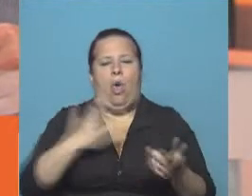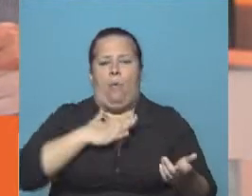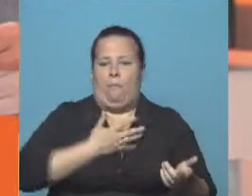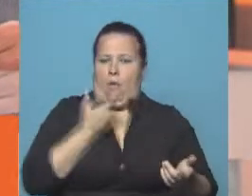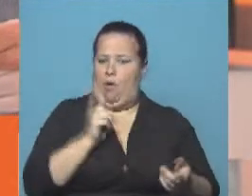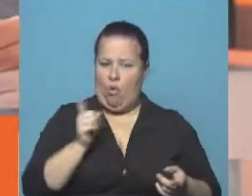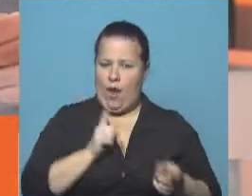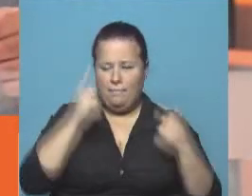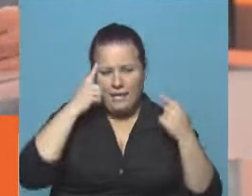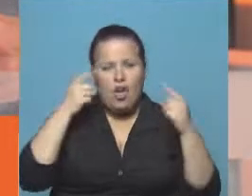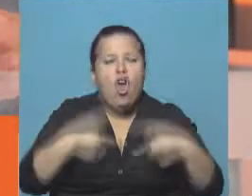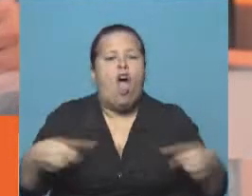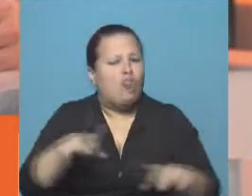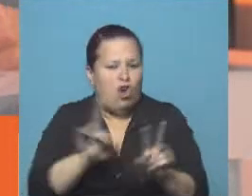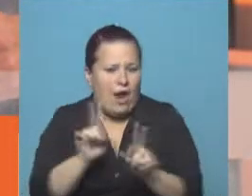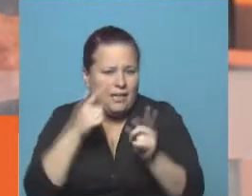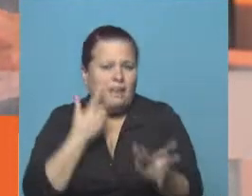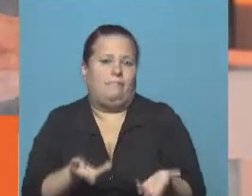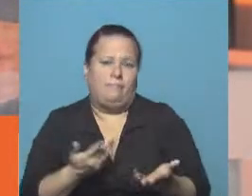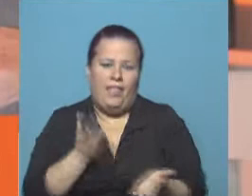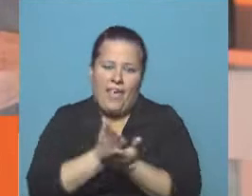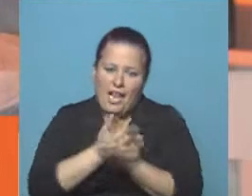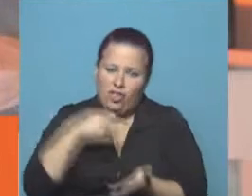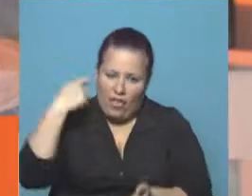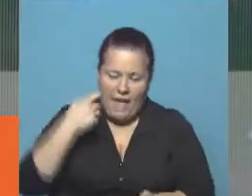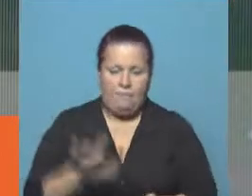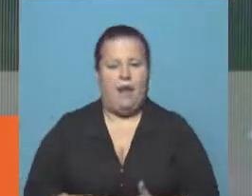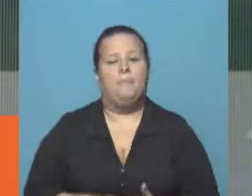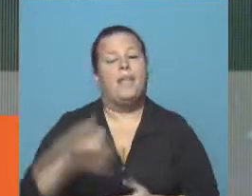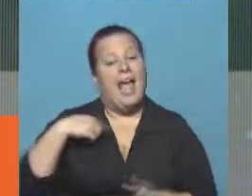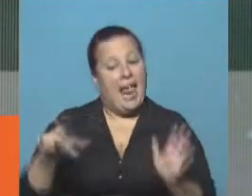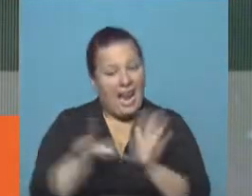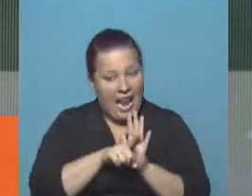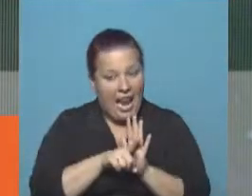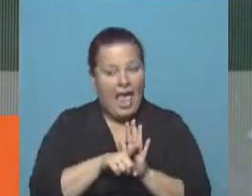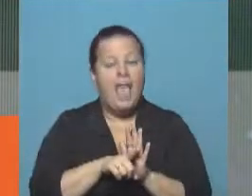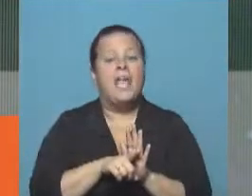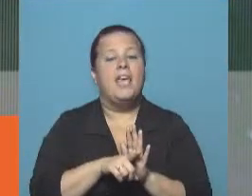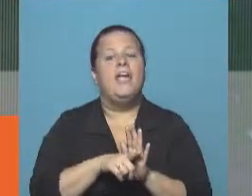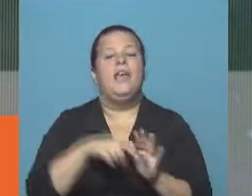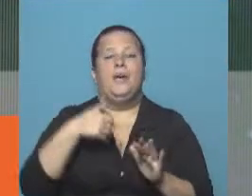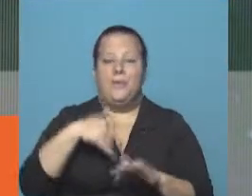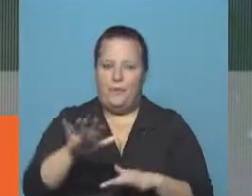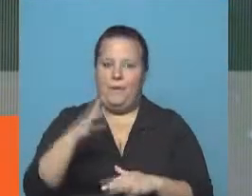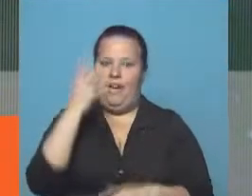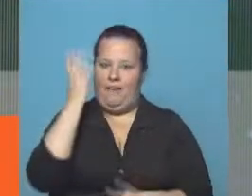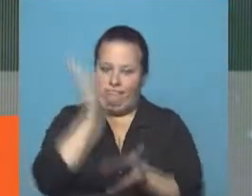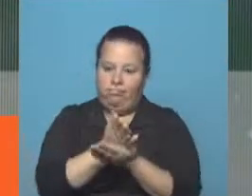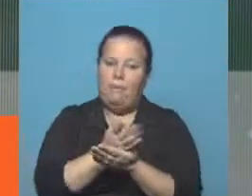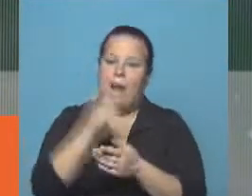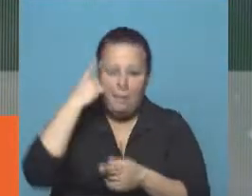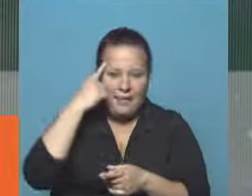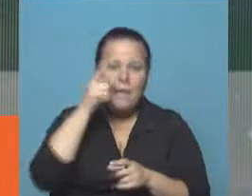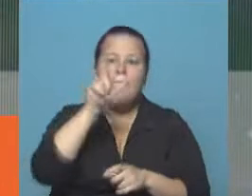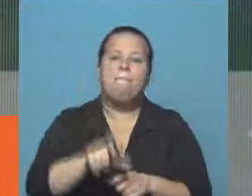patrimonial, que son considerados cosas, ¿no? Y ver hasta dónde llegan los derechos de los animales. De hecho, nuestra ley está generando fallos para